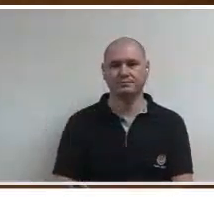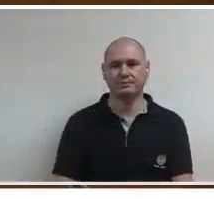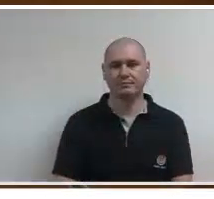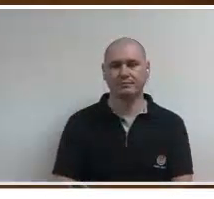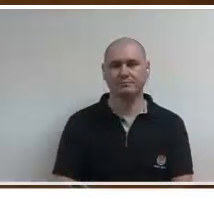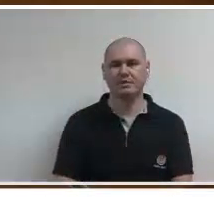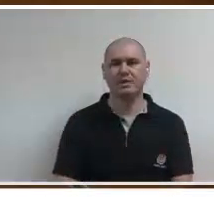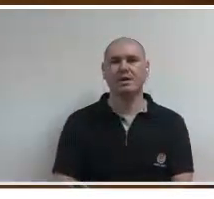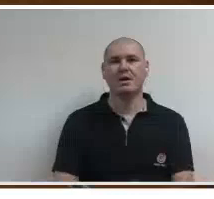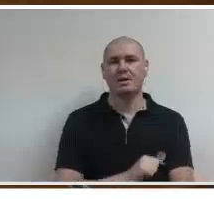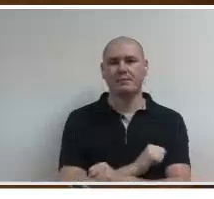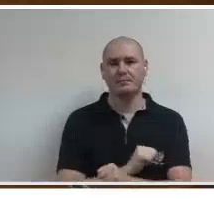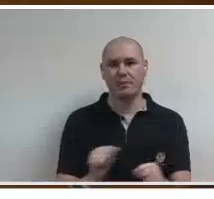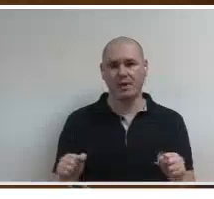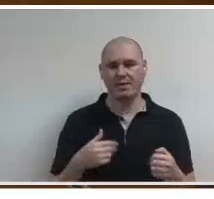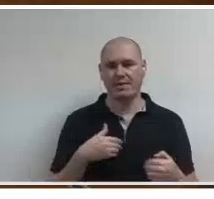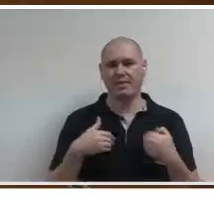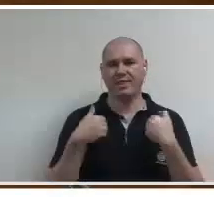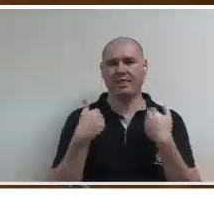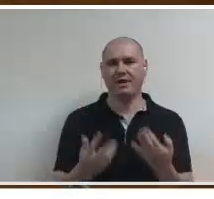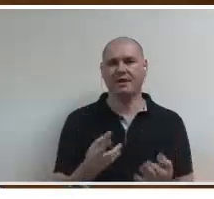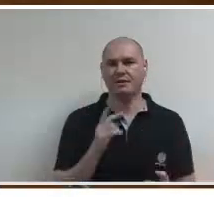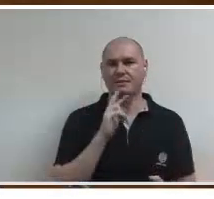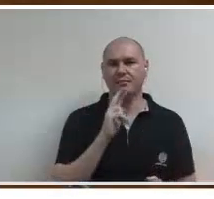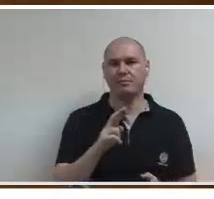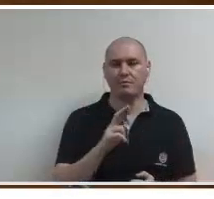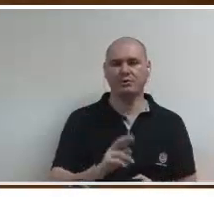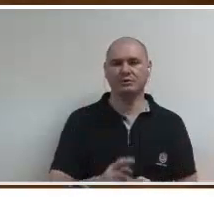pe juicio oral, pe cato este.